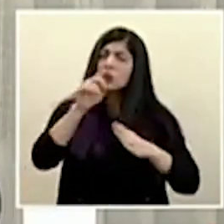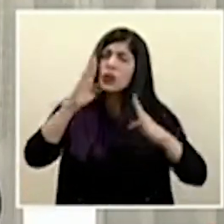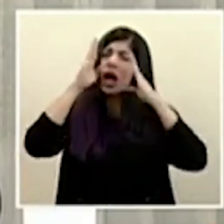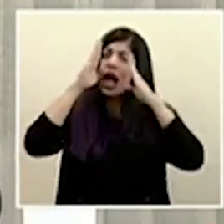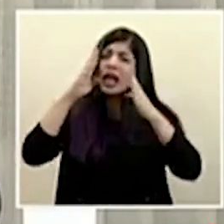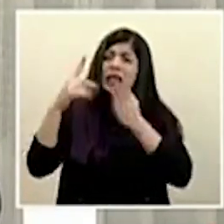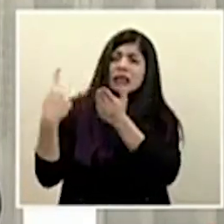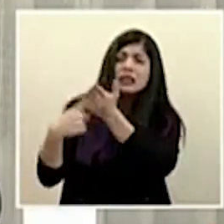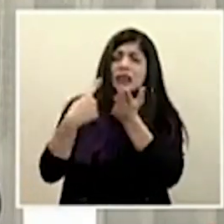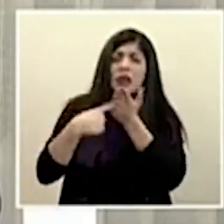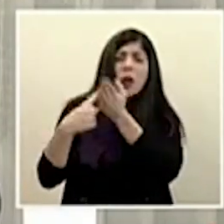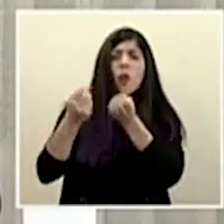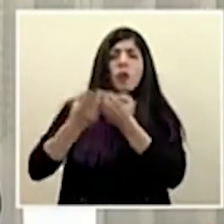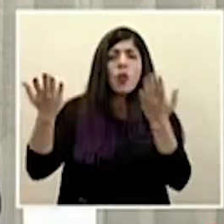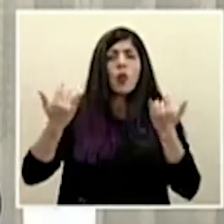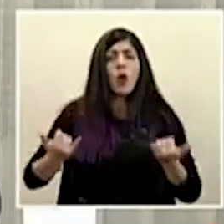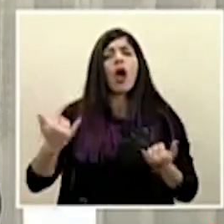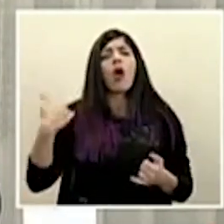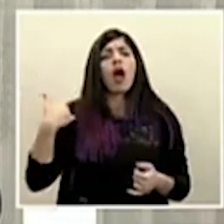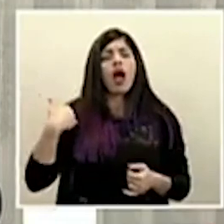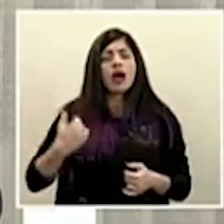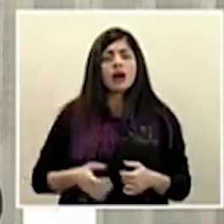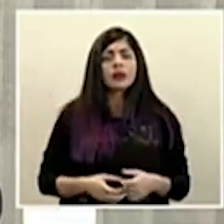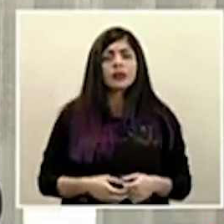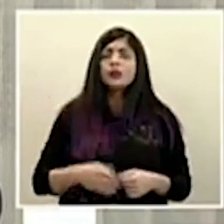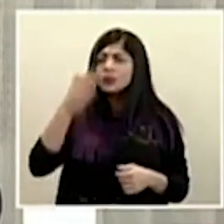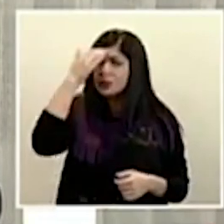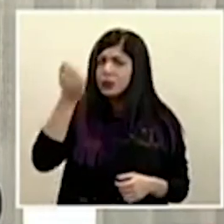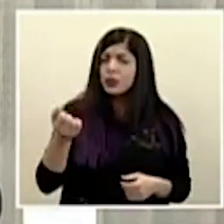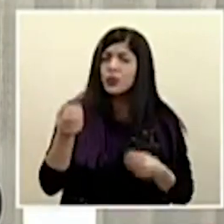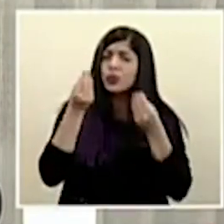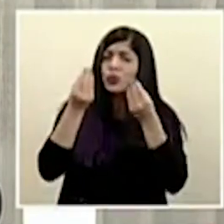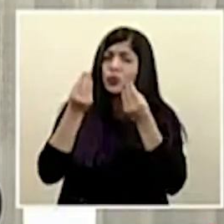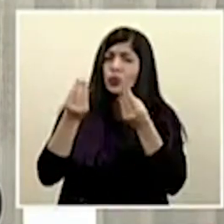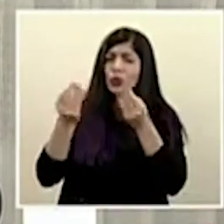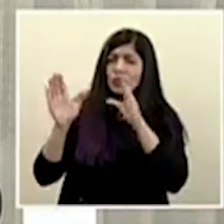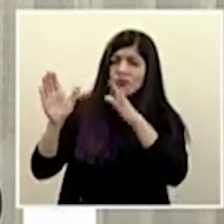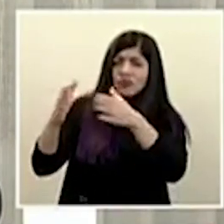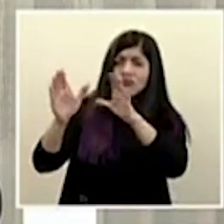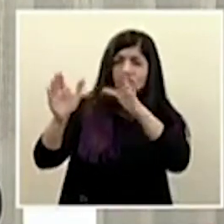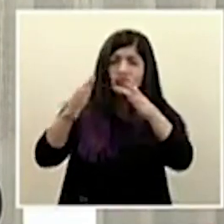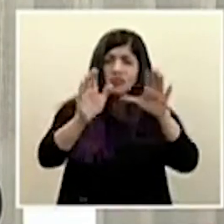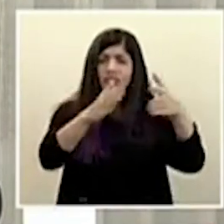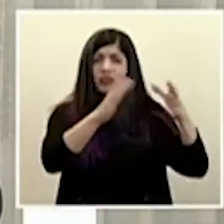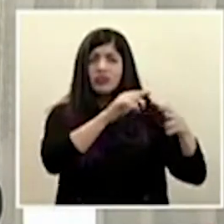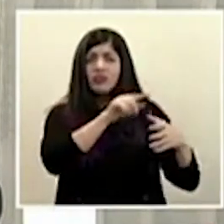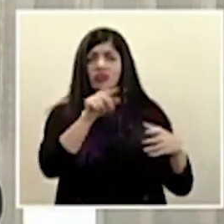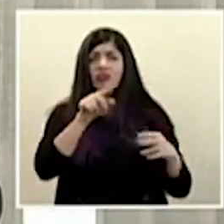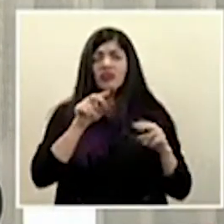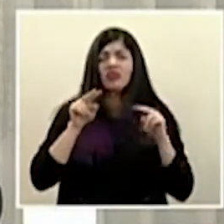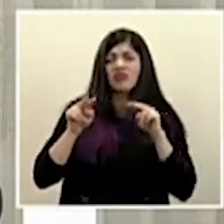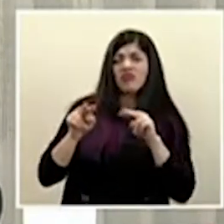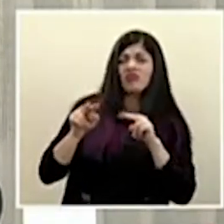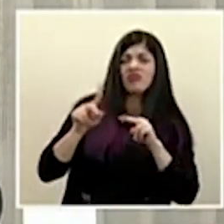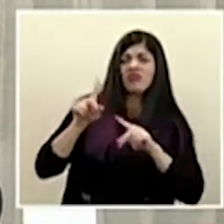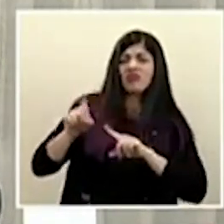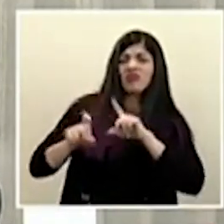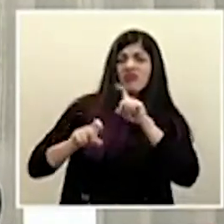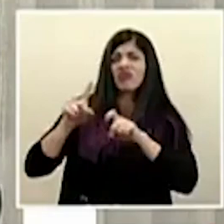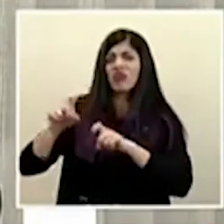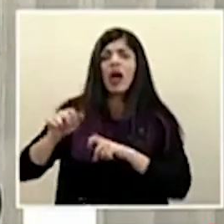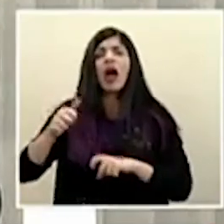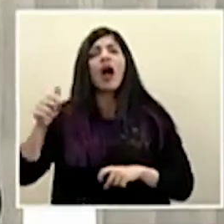al debate público que hay. Porque hay muchos sectores que cuestionan a los